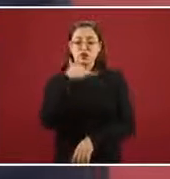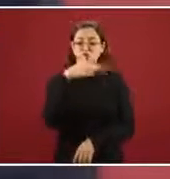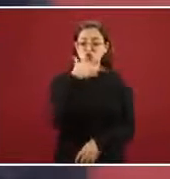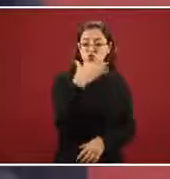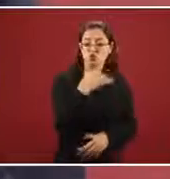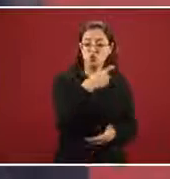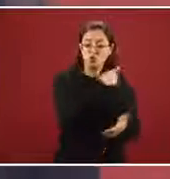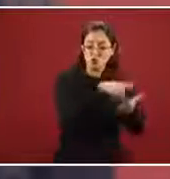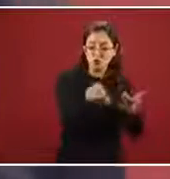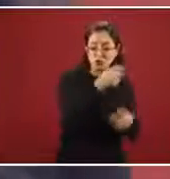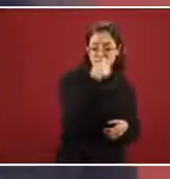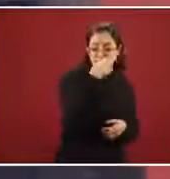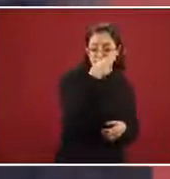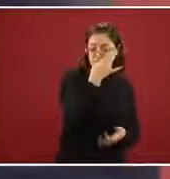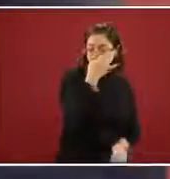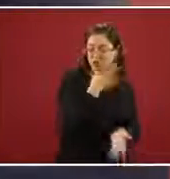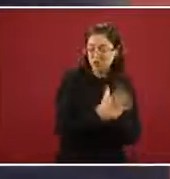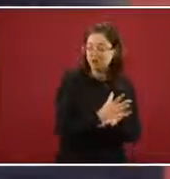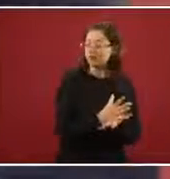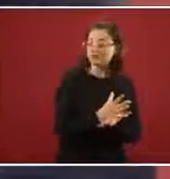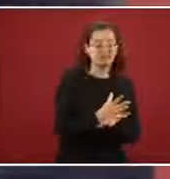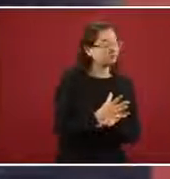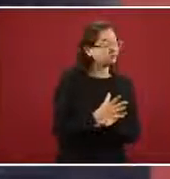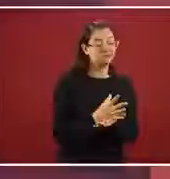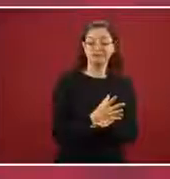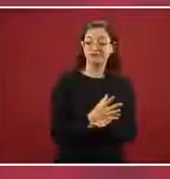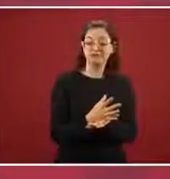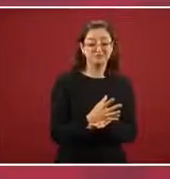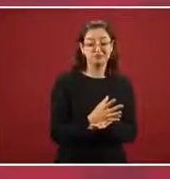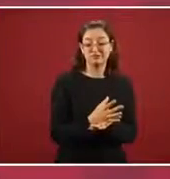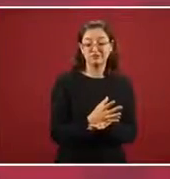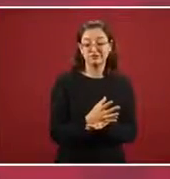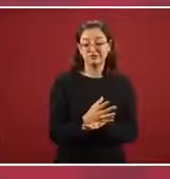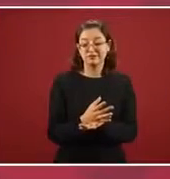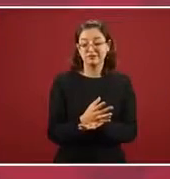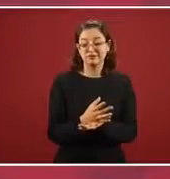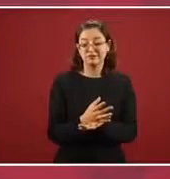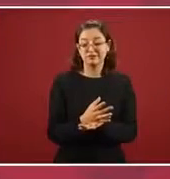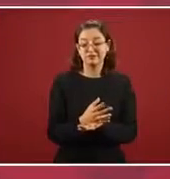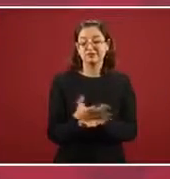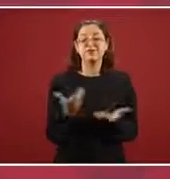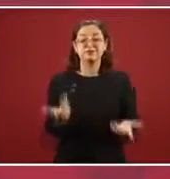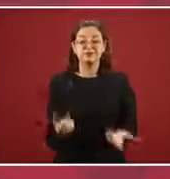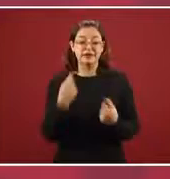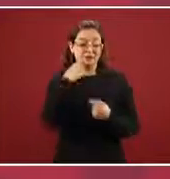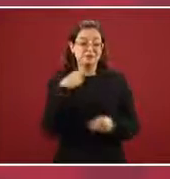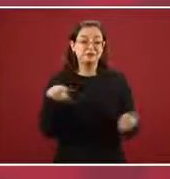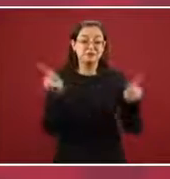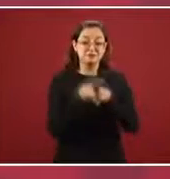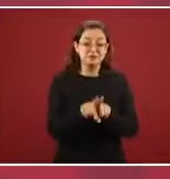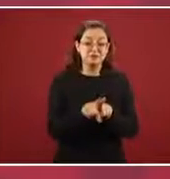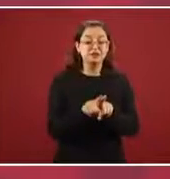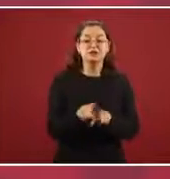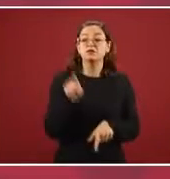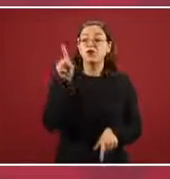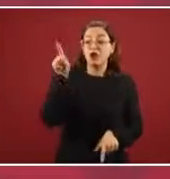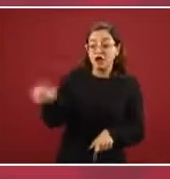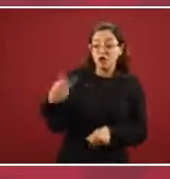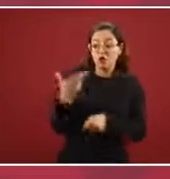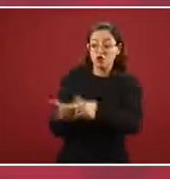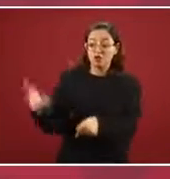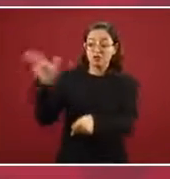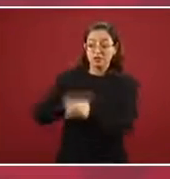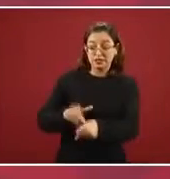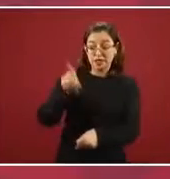sino que aparentaban de que entregaban los medicamentos a los almacenes y no entraban